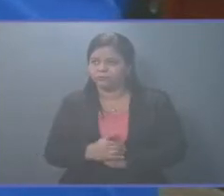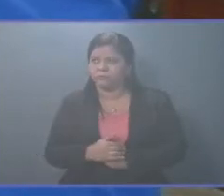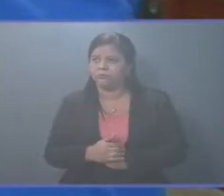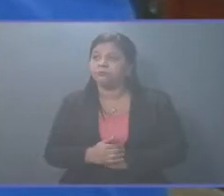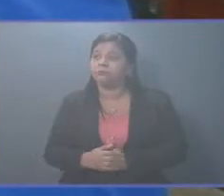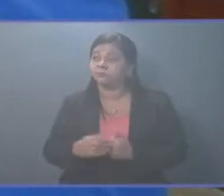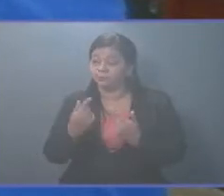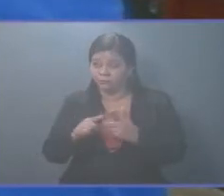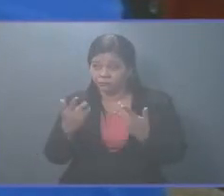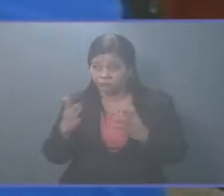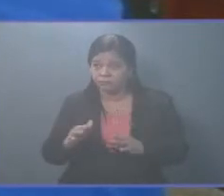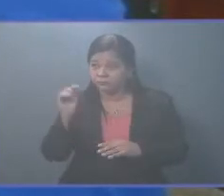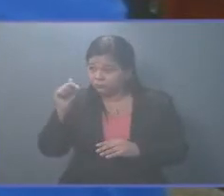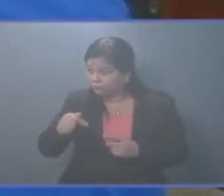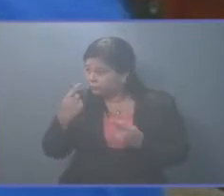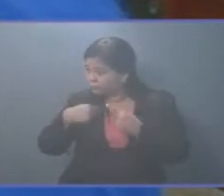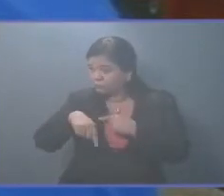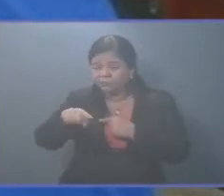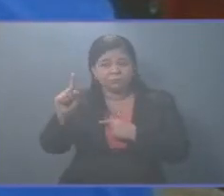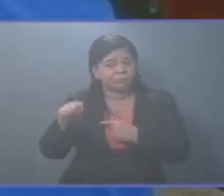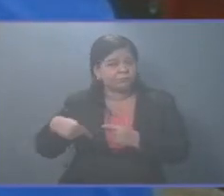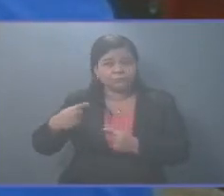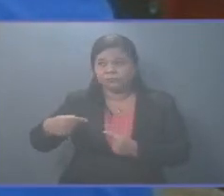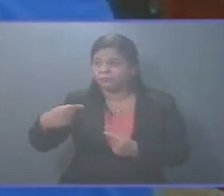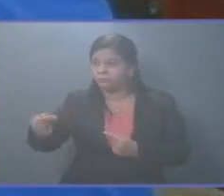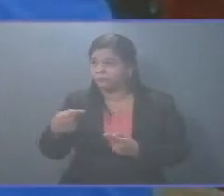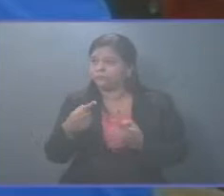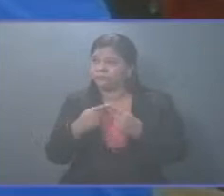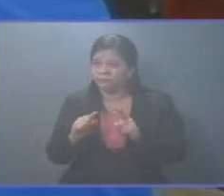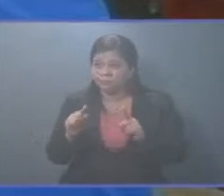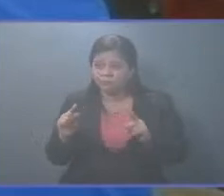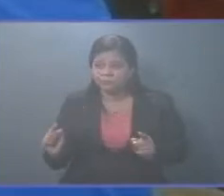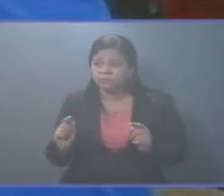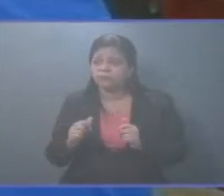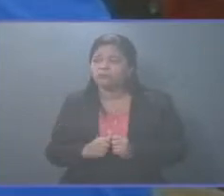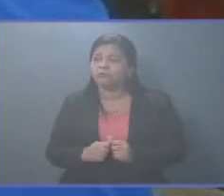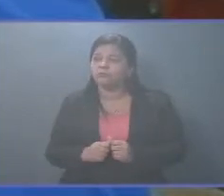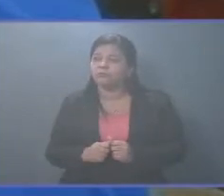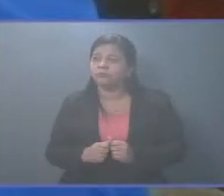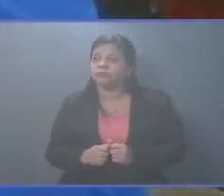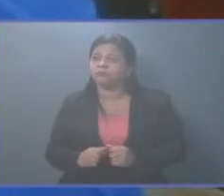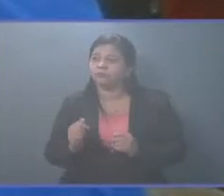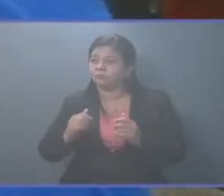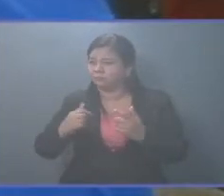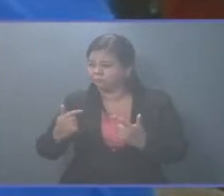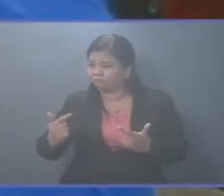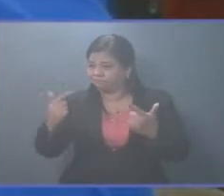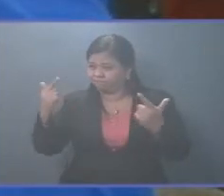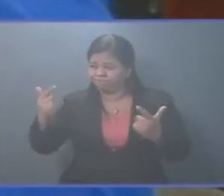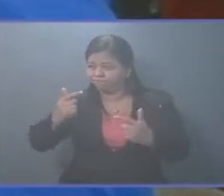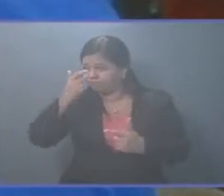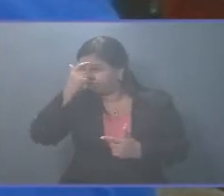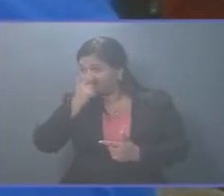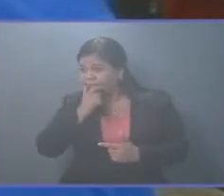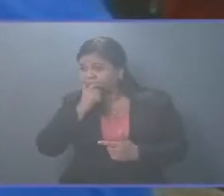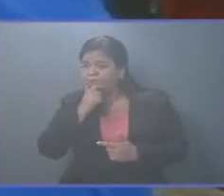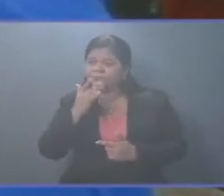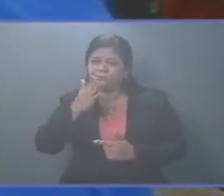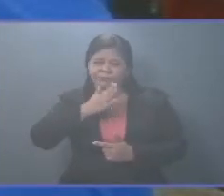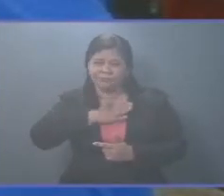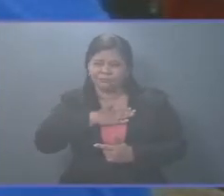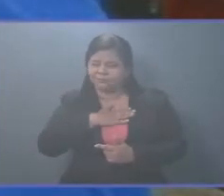Antivacunas van a existir hoy y siempre, ¿vea?, pero lastimosamente, como le digo, lo más triste, ¿vea?, a mí sí me